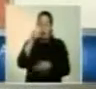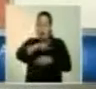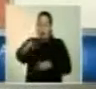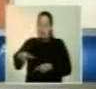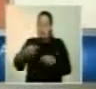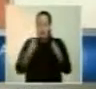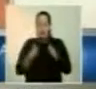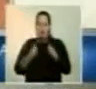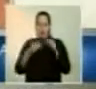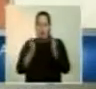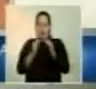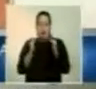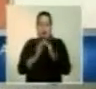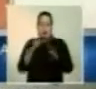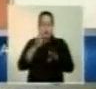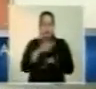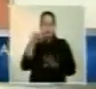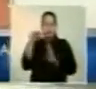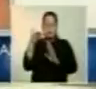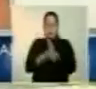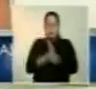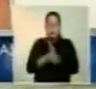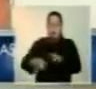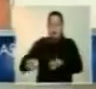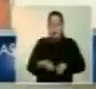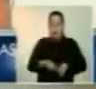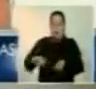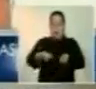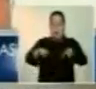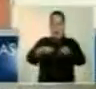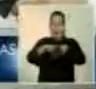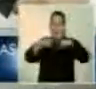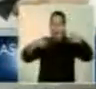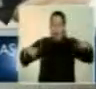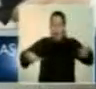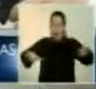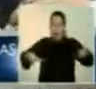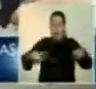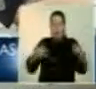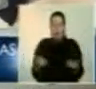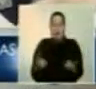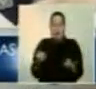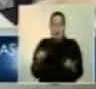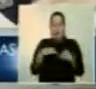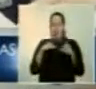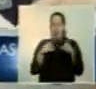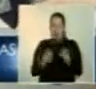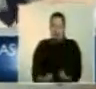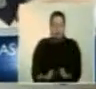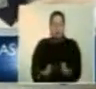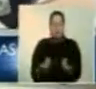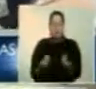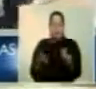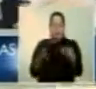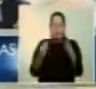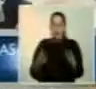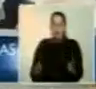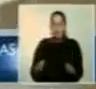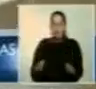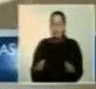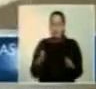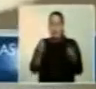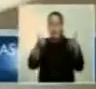debido a la situación que presenta ante la crecida del lago veamos yo no noto estamos cansado y aquí queda es o sea yo nosotros